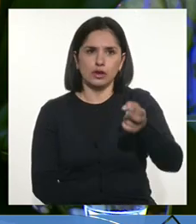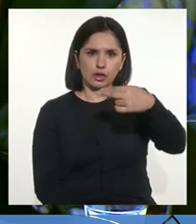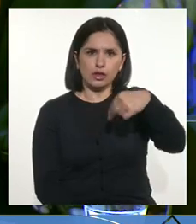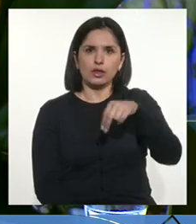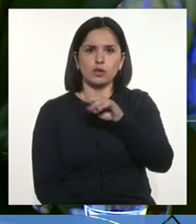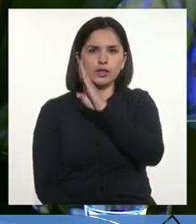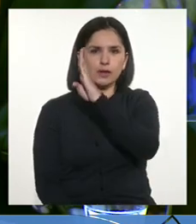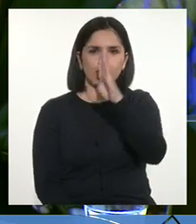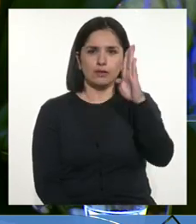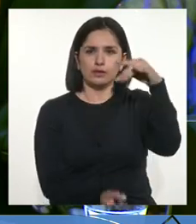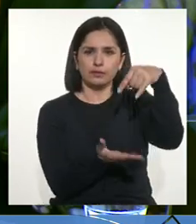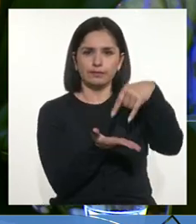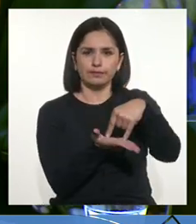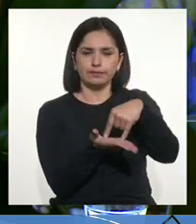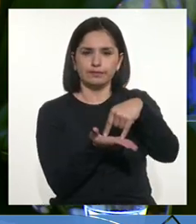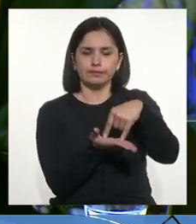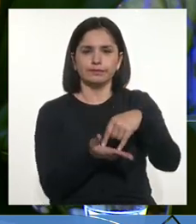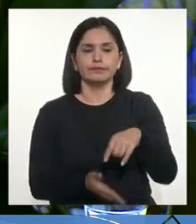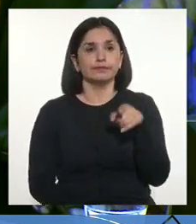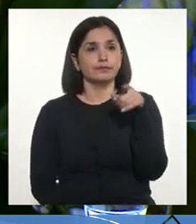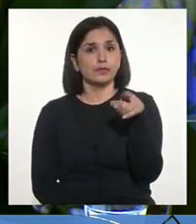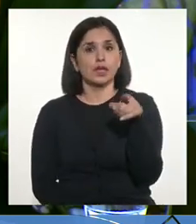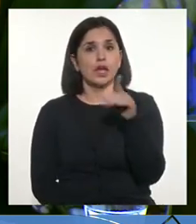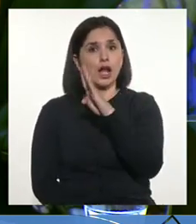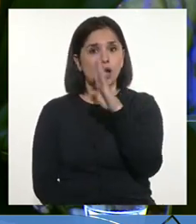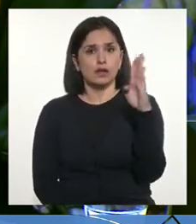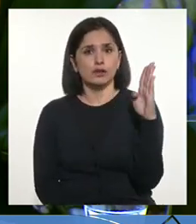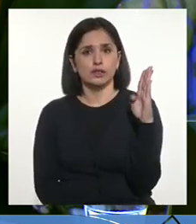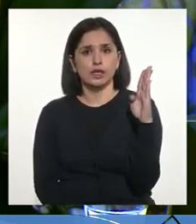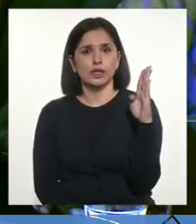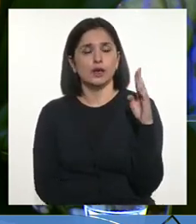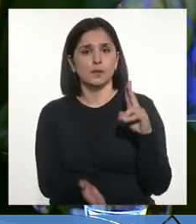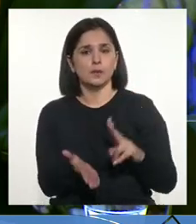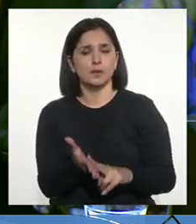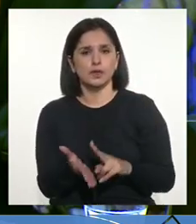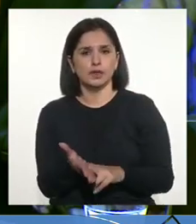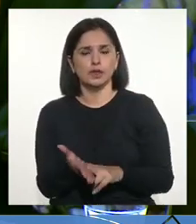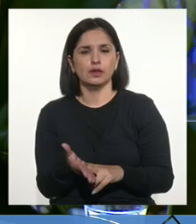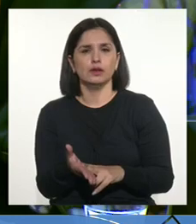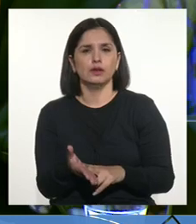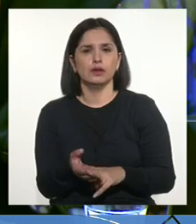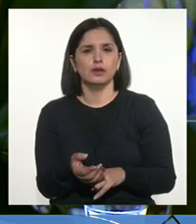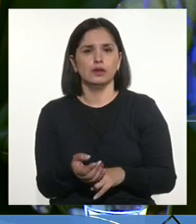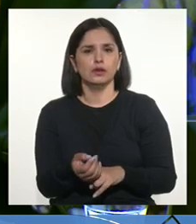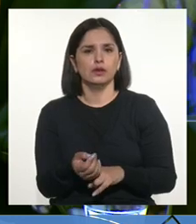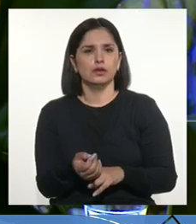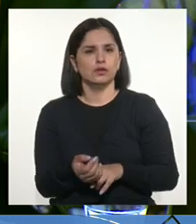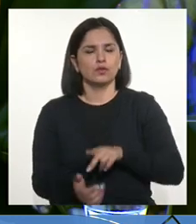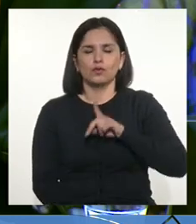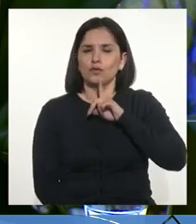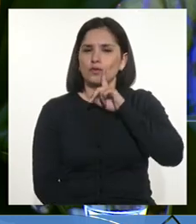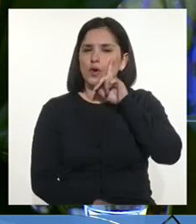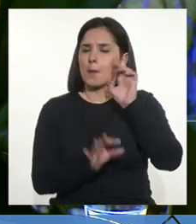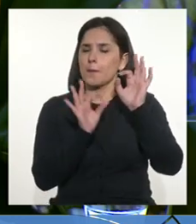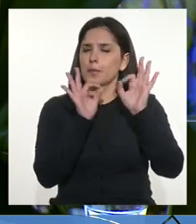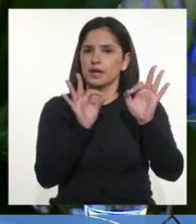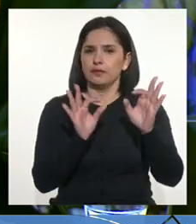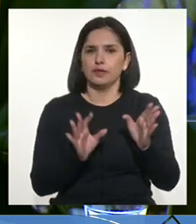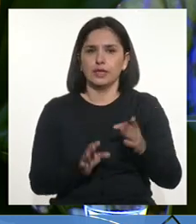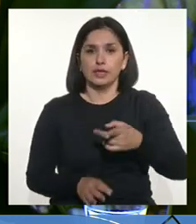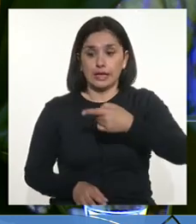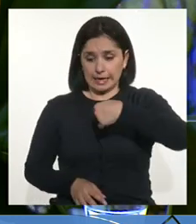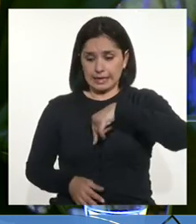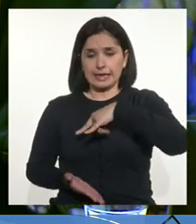biblioteca nuestra biblioteca de verdad es un lujo y este